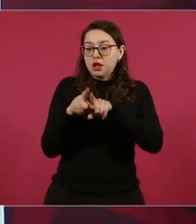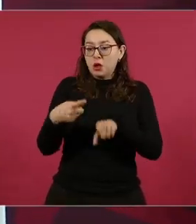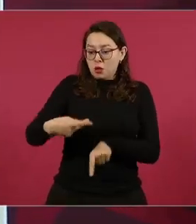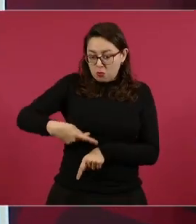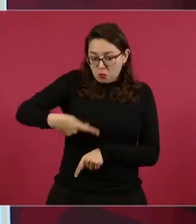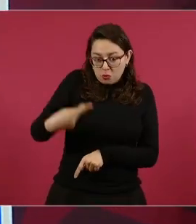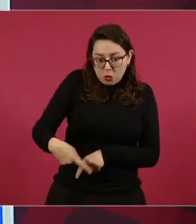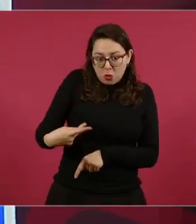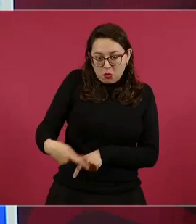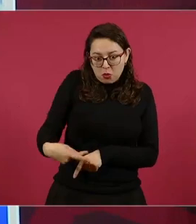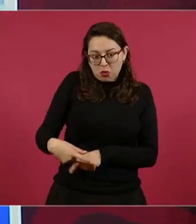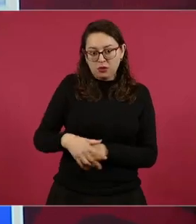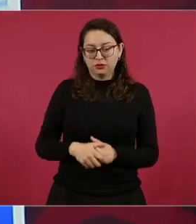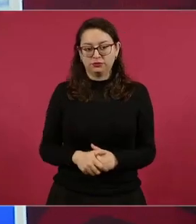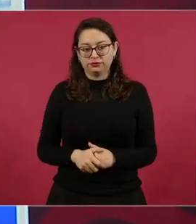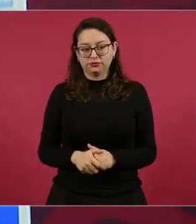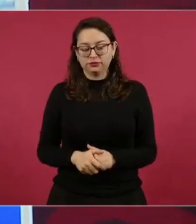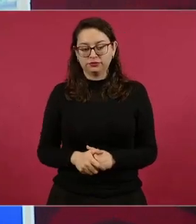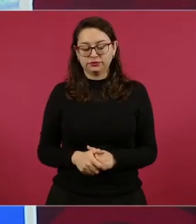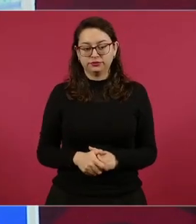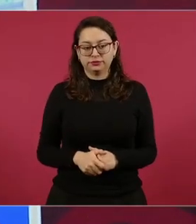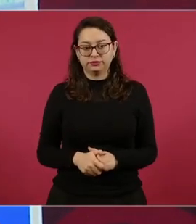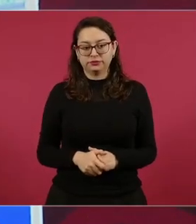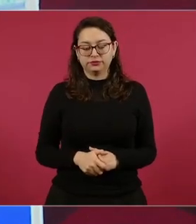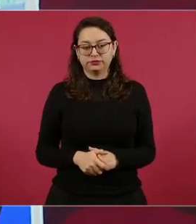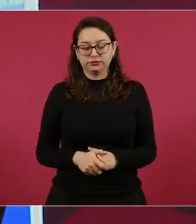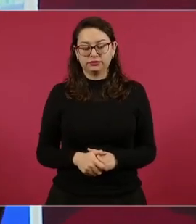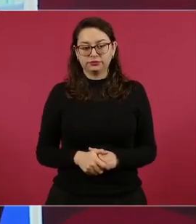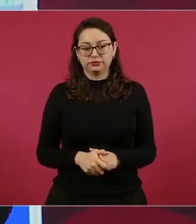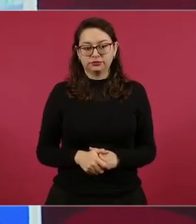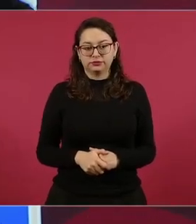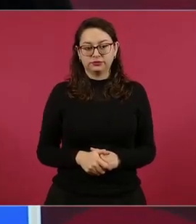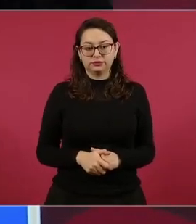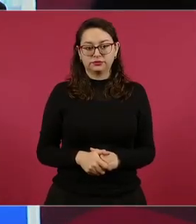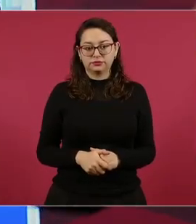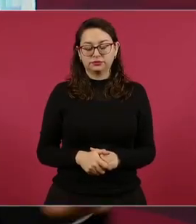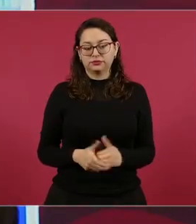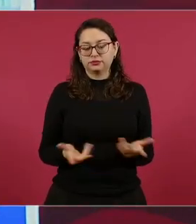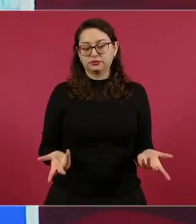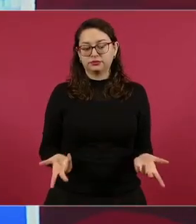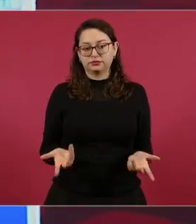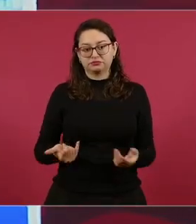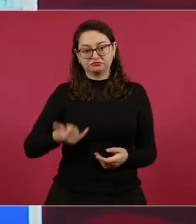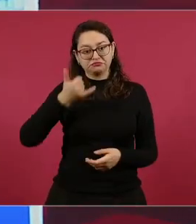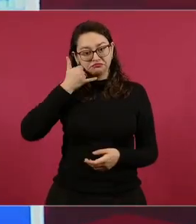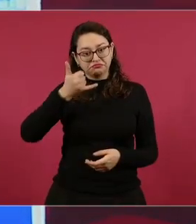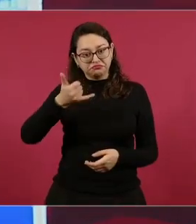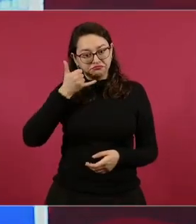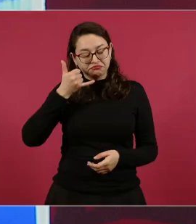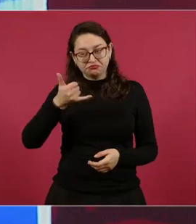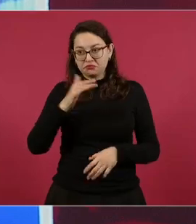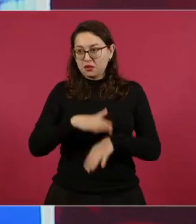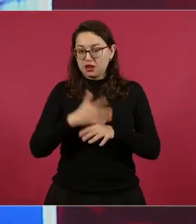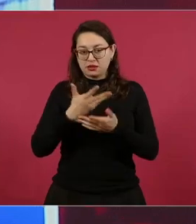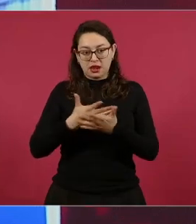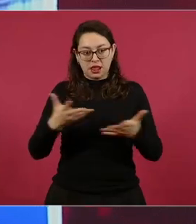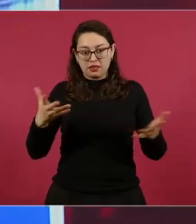donde se podía hablar por teléfono, la más importante,